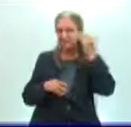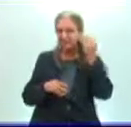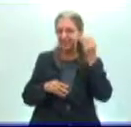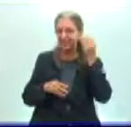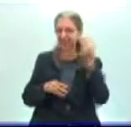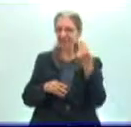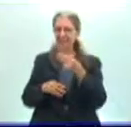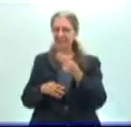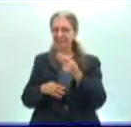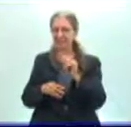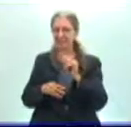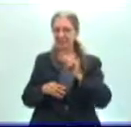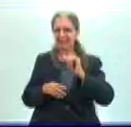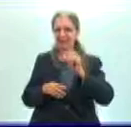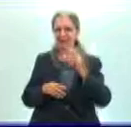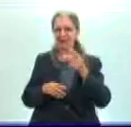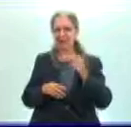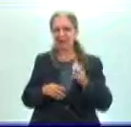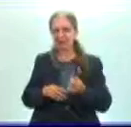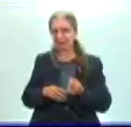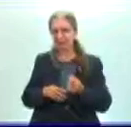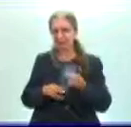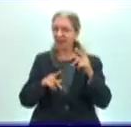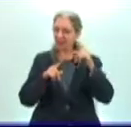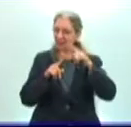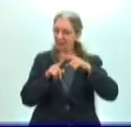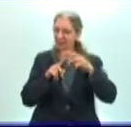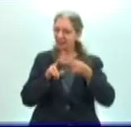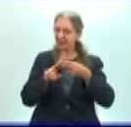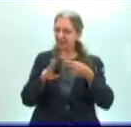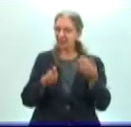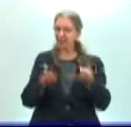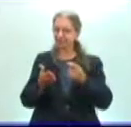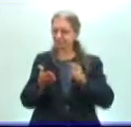Copiemos entonces el tema de la clase de hoy.